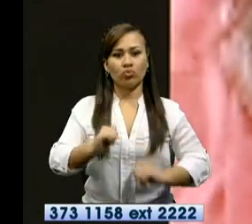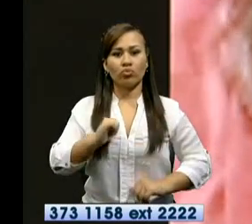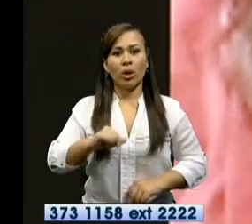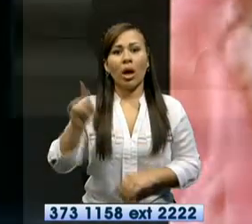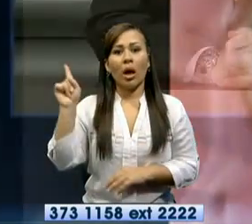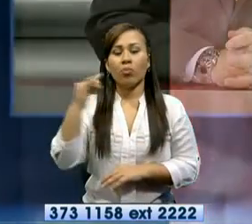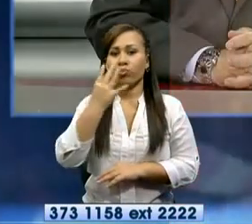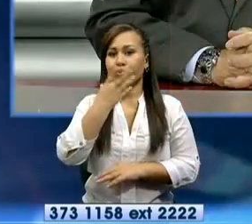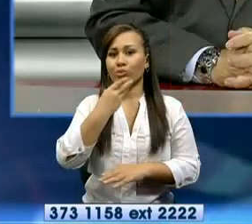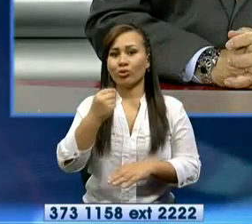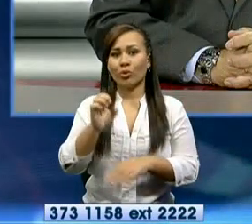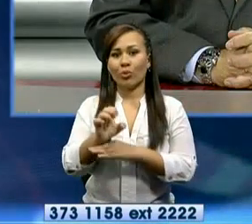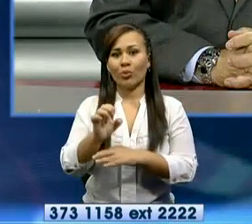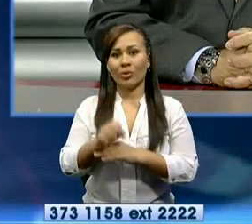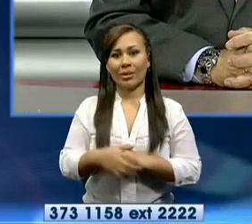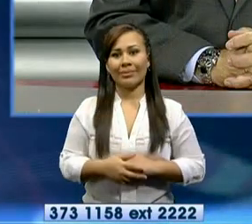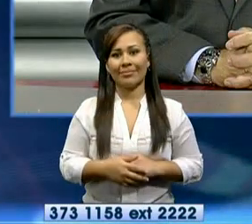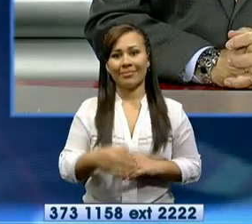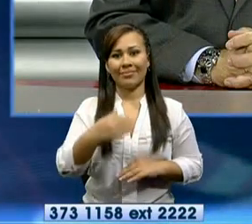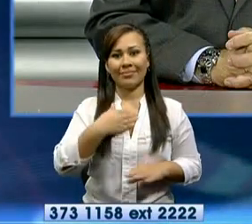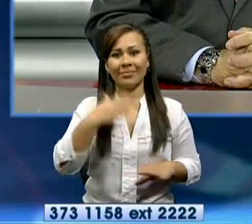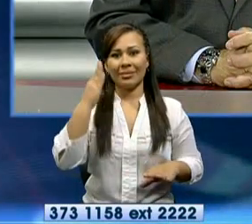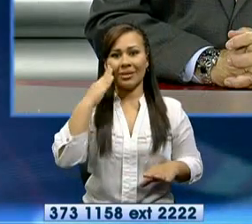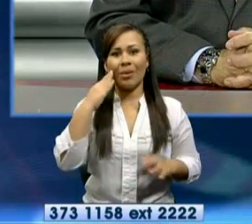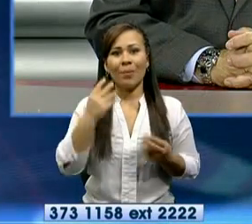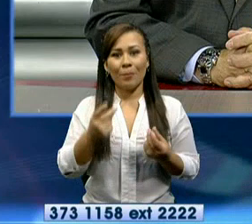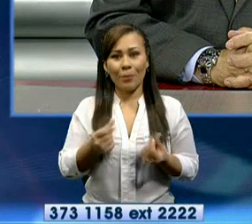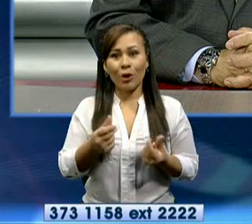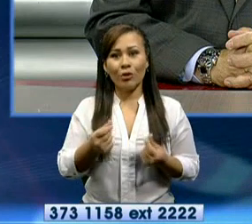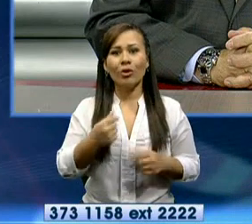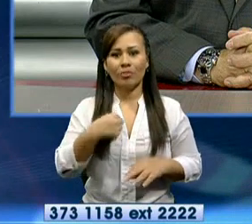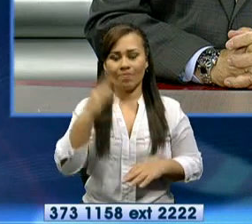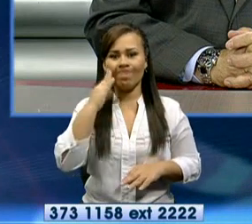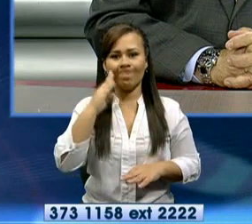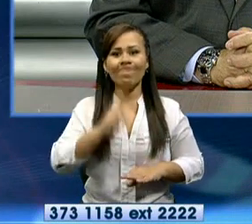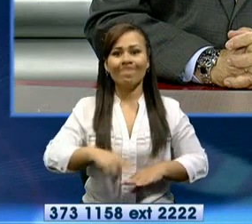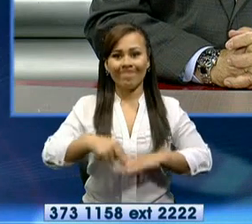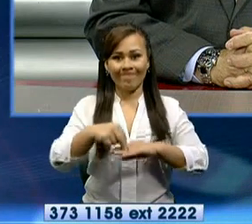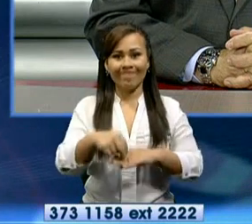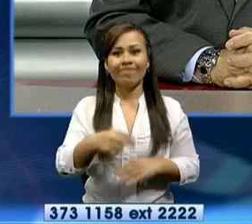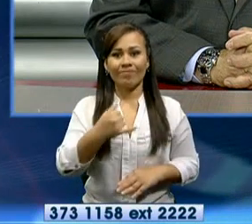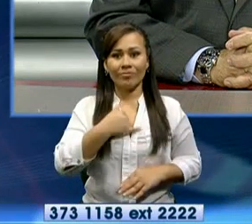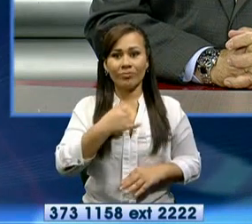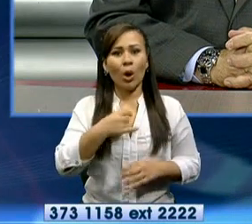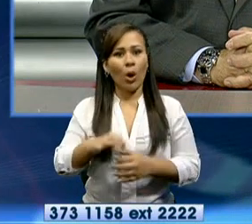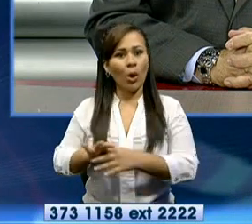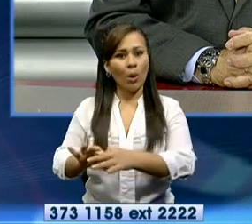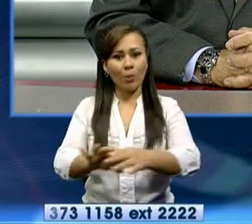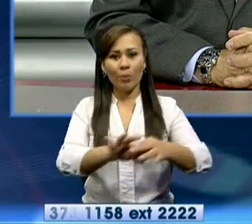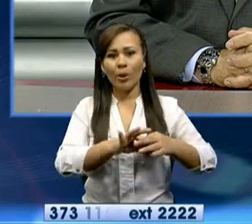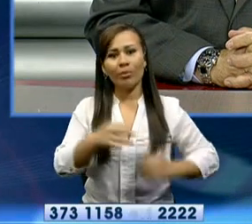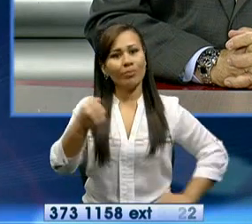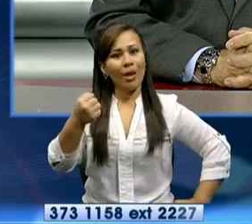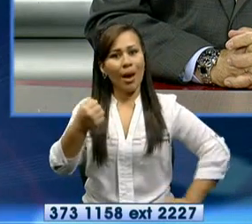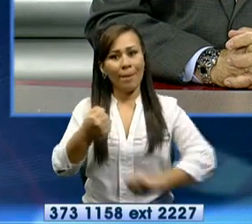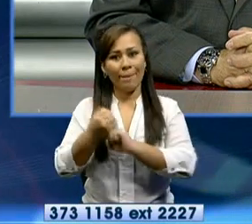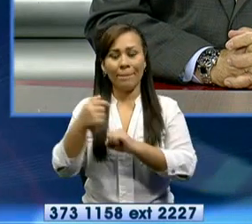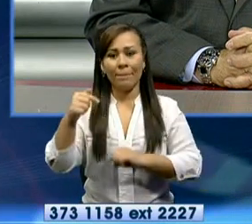nuestro hermoso Ecuador, sabiendo que muy pronto nos vamos a levantar y estamos cooperando, apoyándonos en